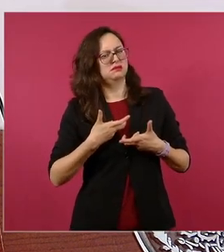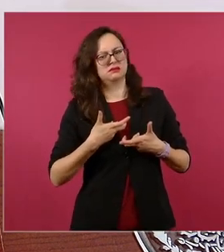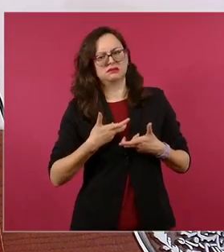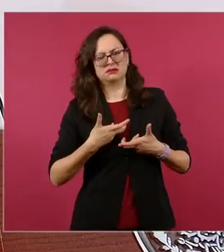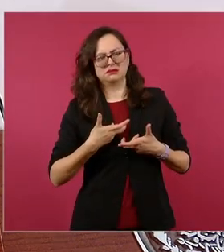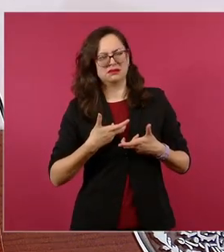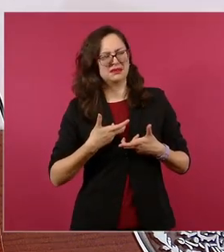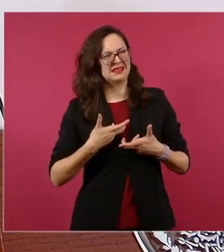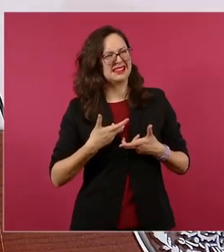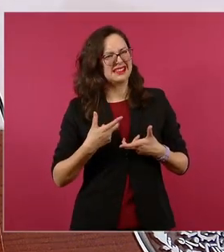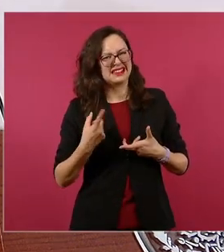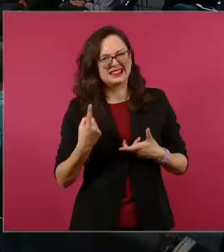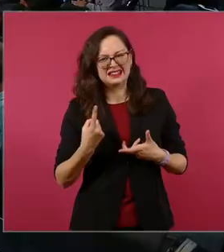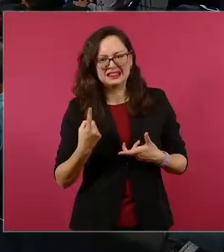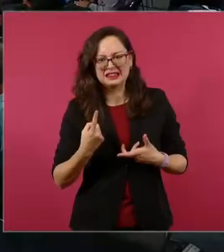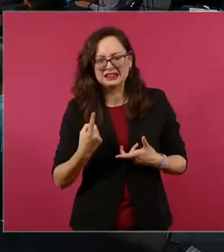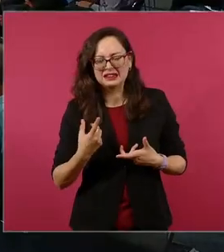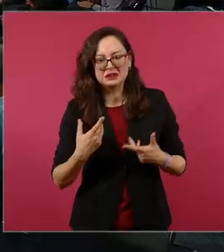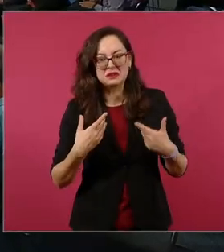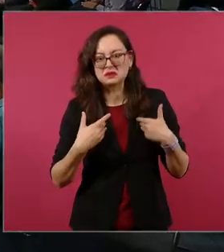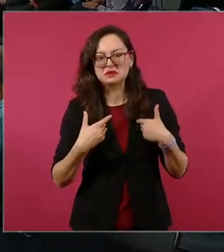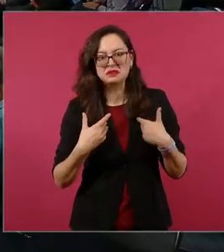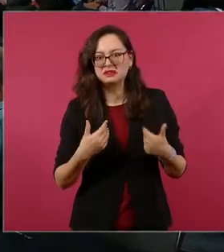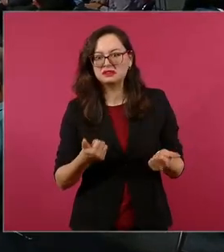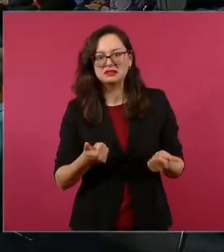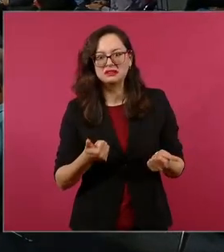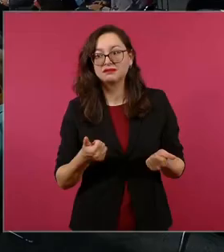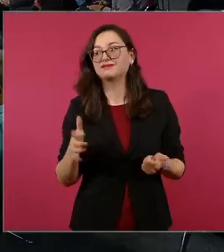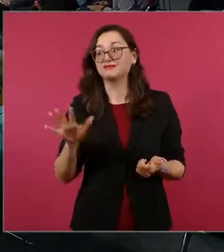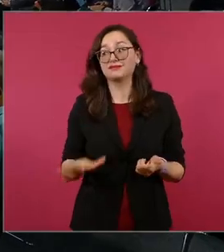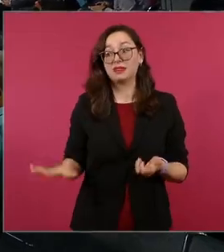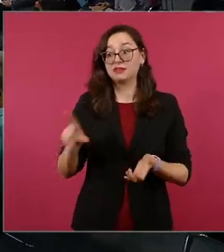porque no existe corrupción.